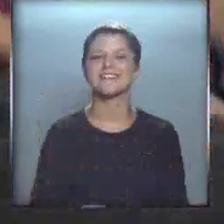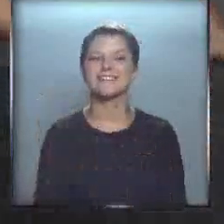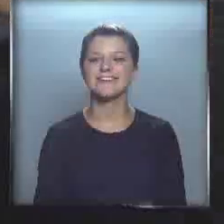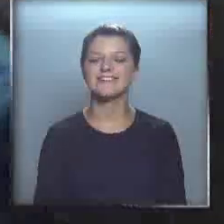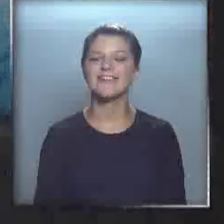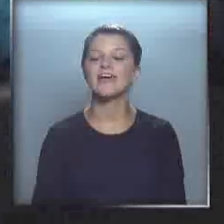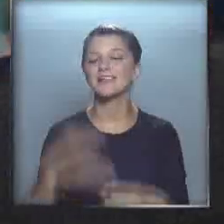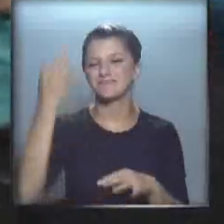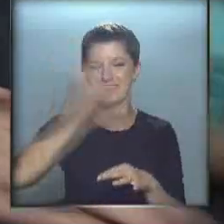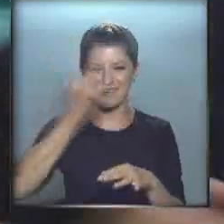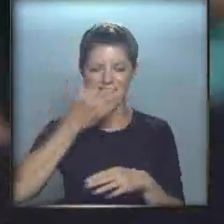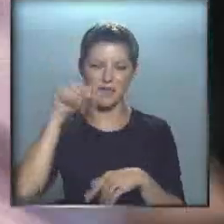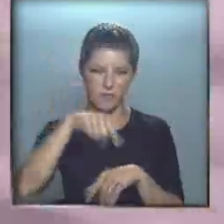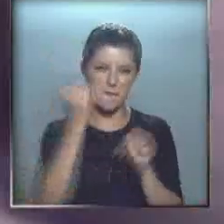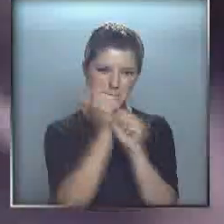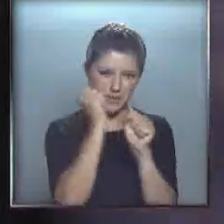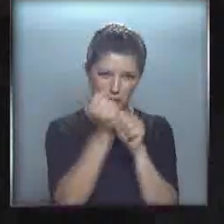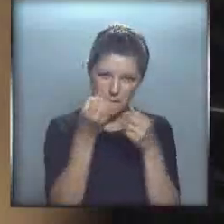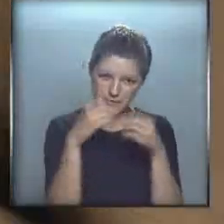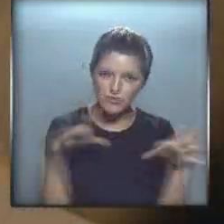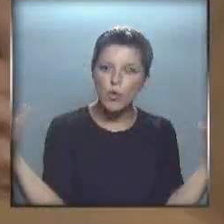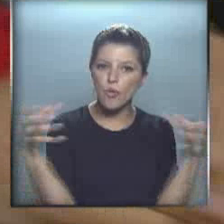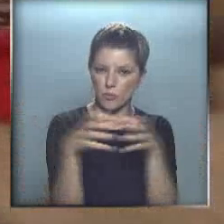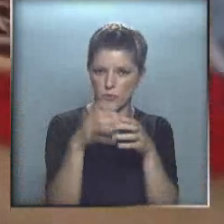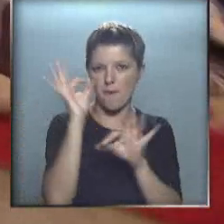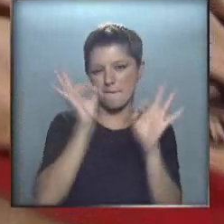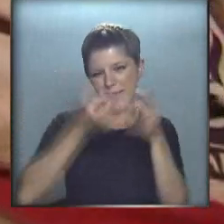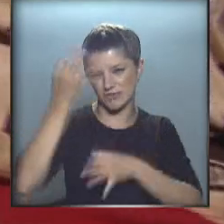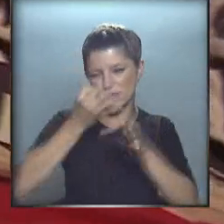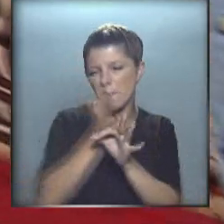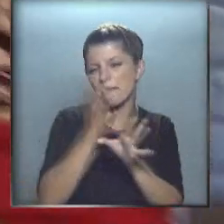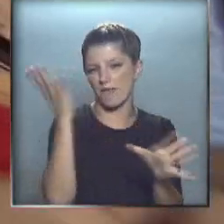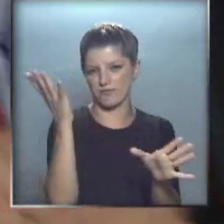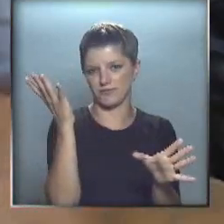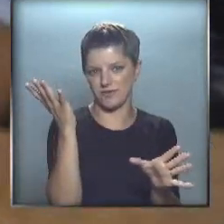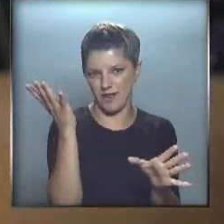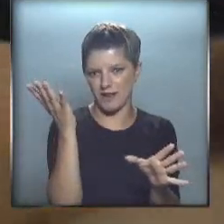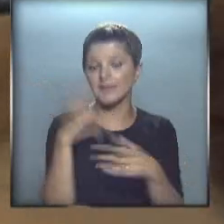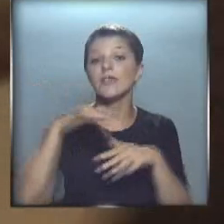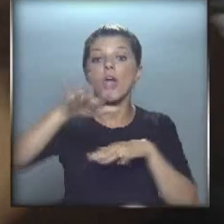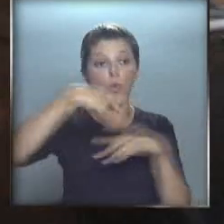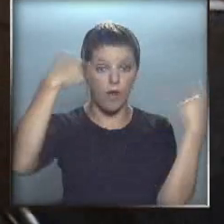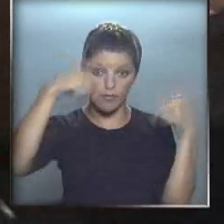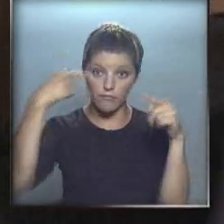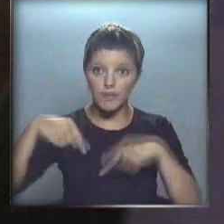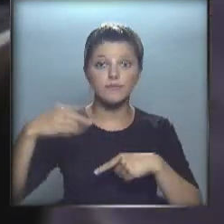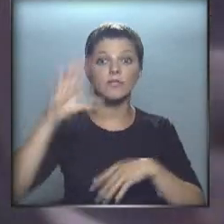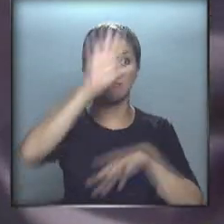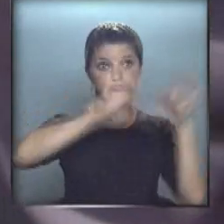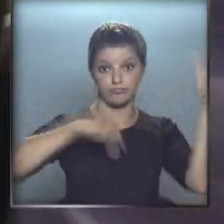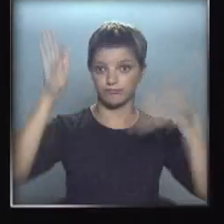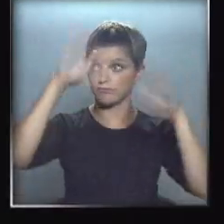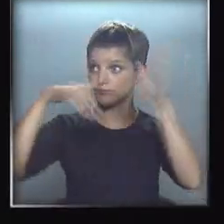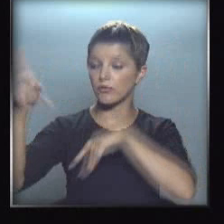que se armó desde el principio un elenco de gente muy talentosa, muy prestigiosa, que venían como de distintos lugares, de la televisión,